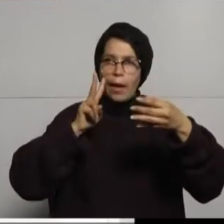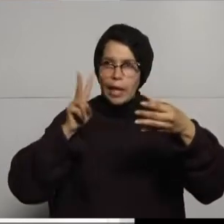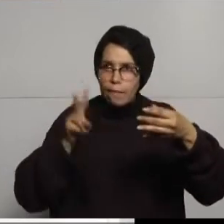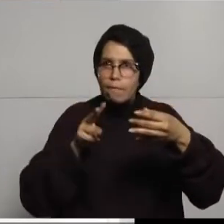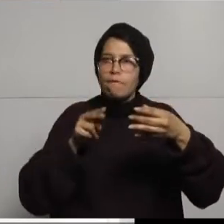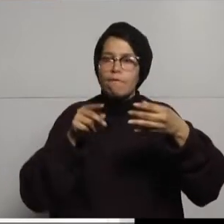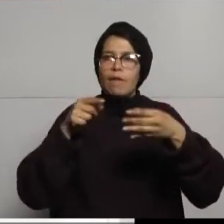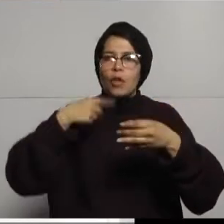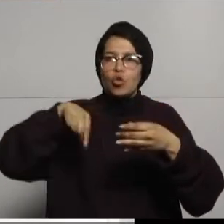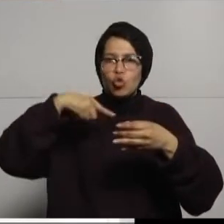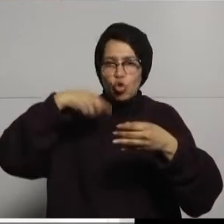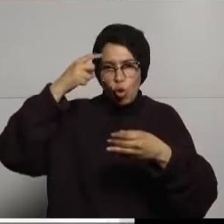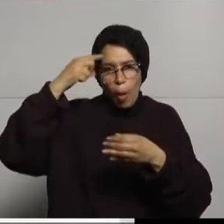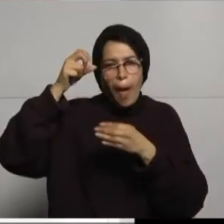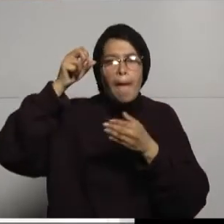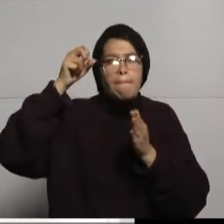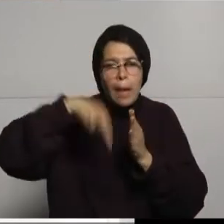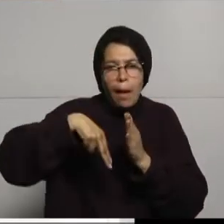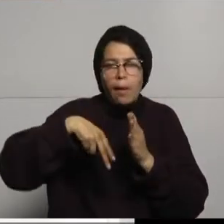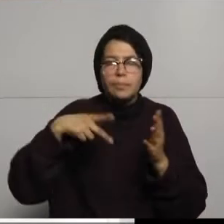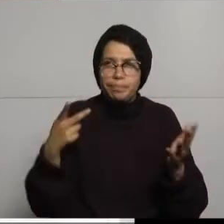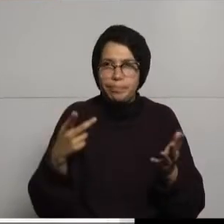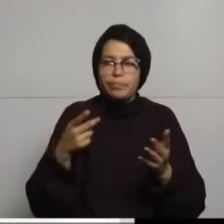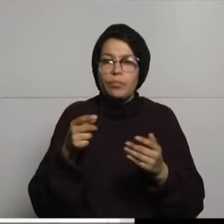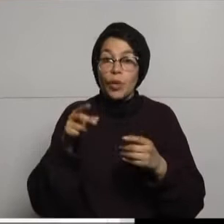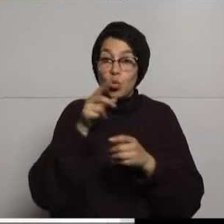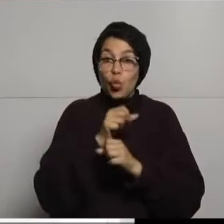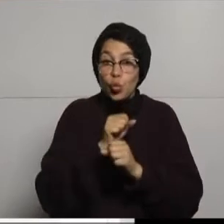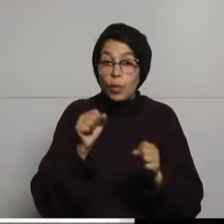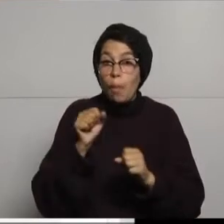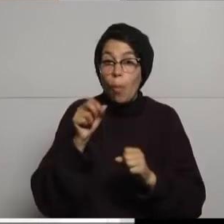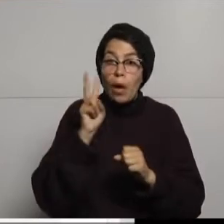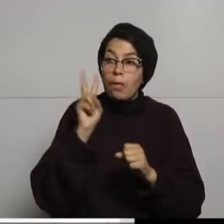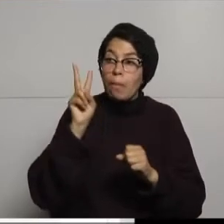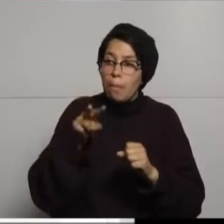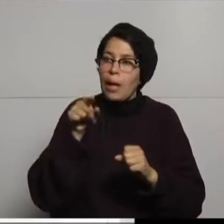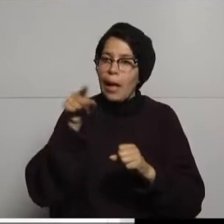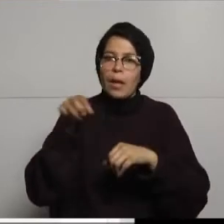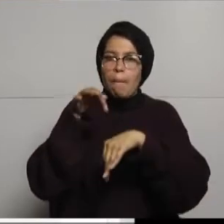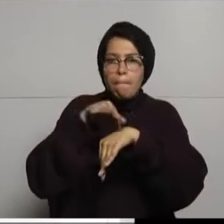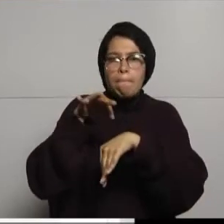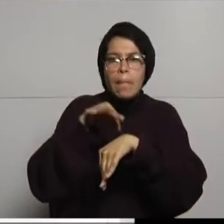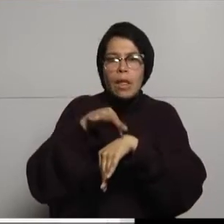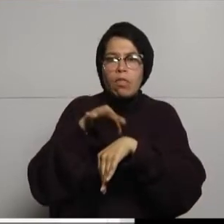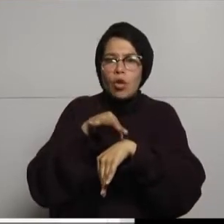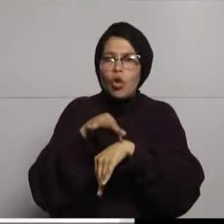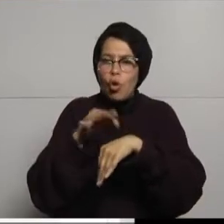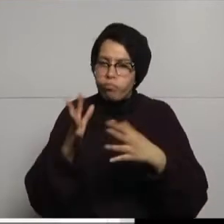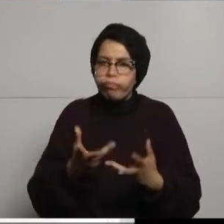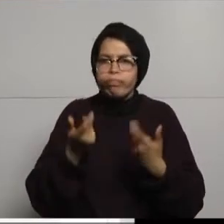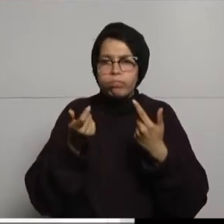creativa y cultural, la democratización del conocimiento. Miren la formación de médicos entrenados en el uso de